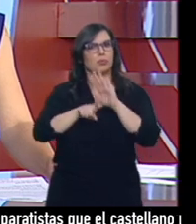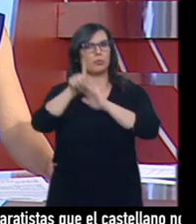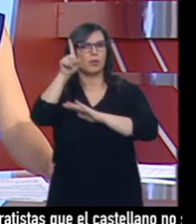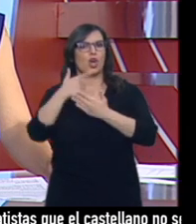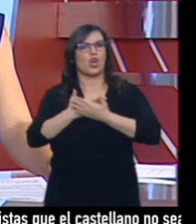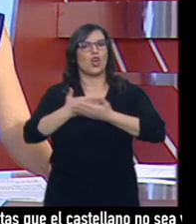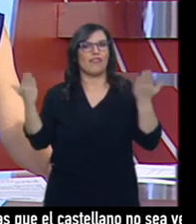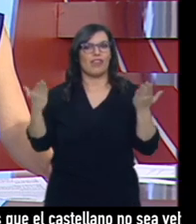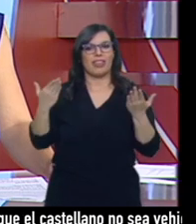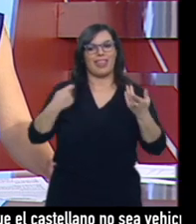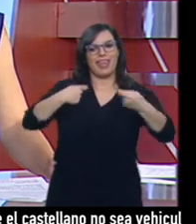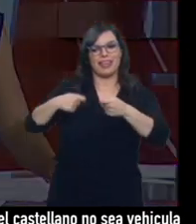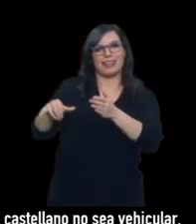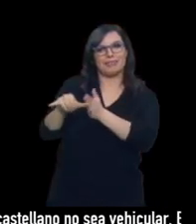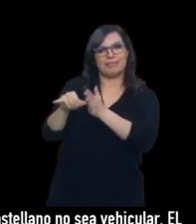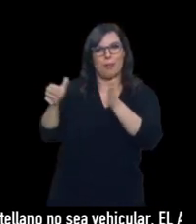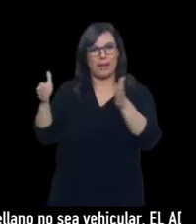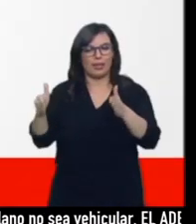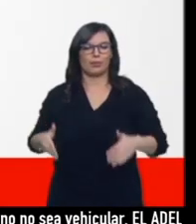el comercio de proximidad.